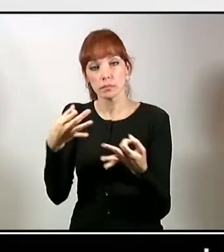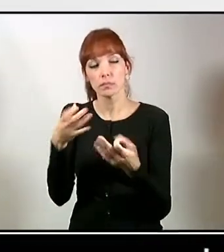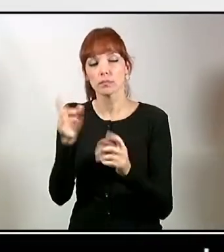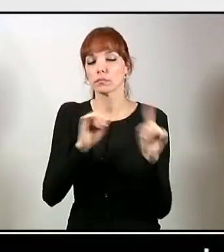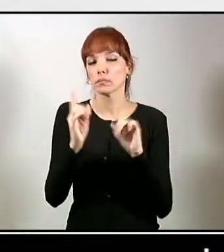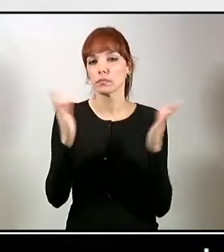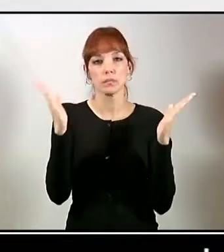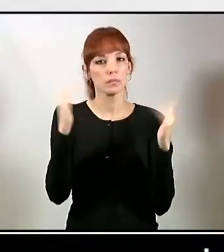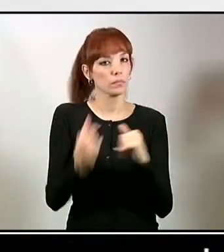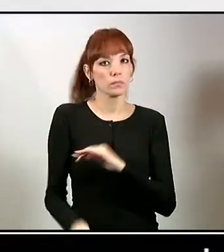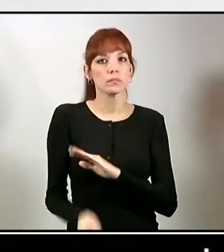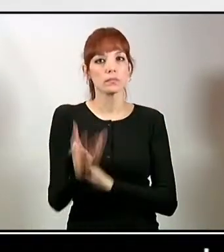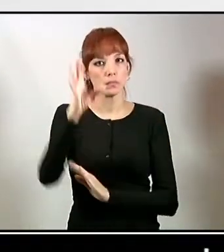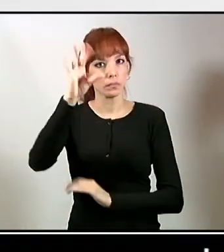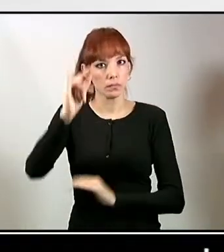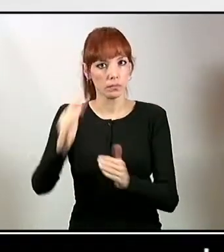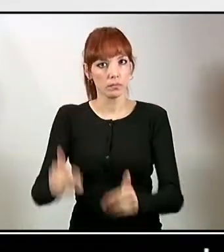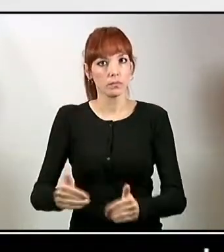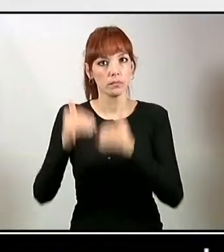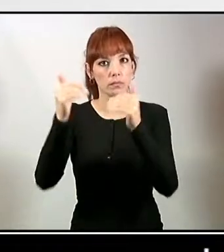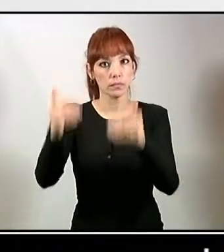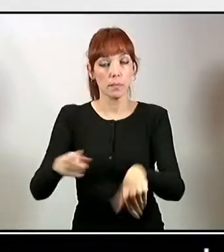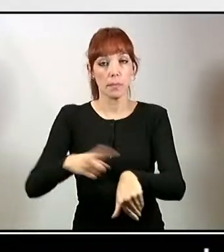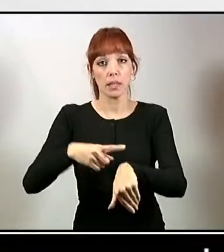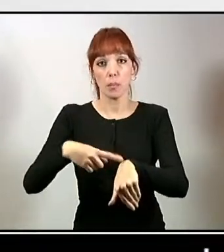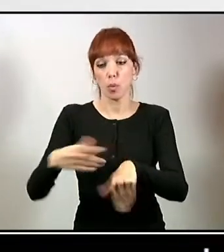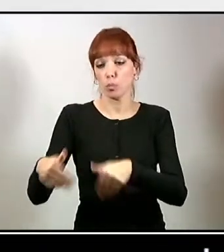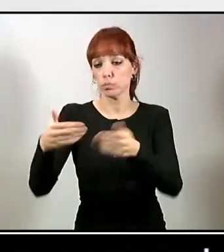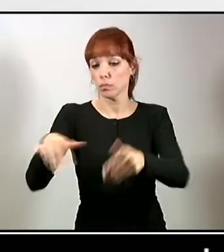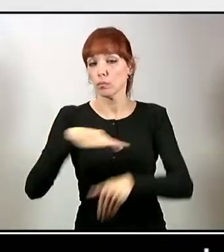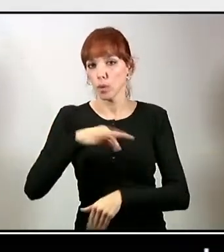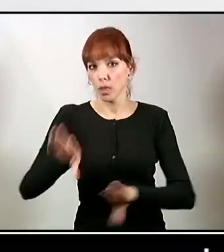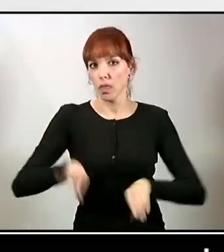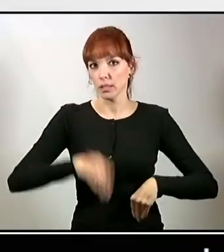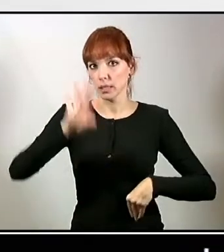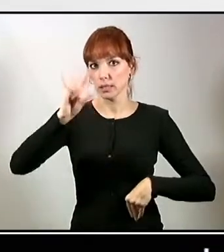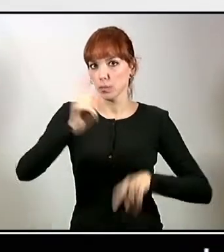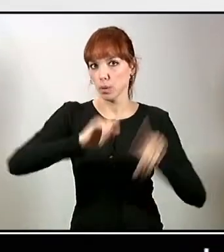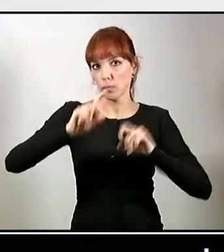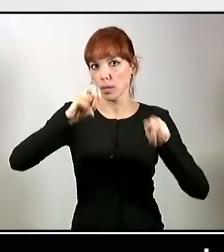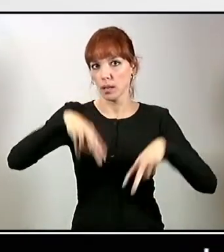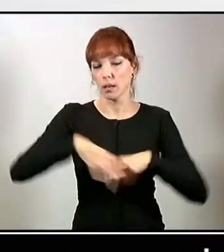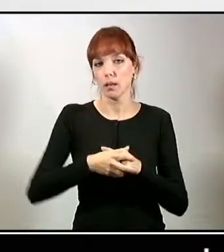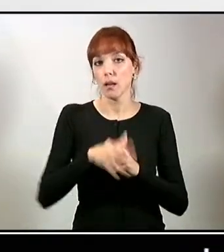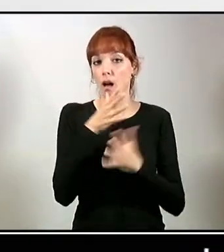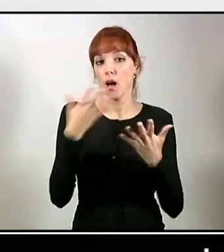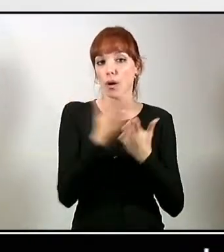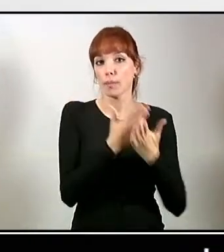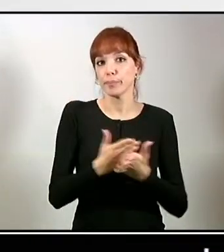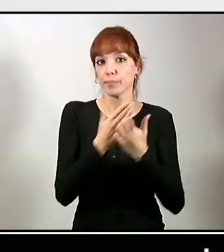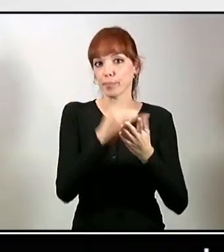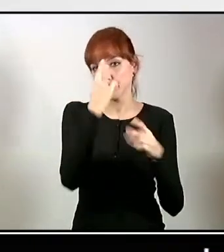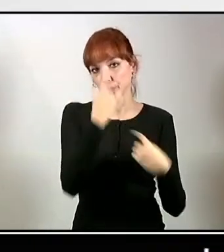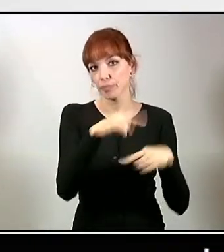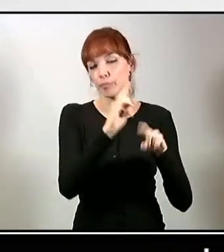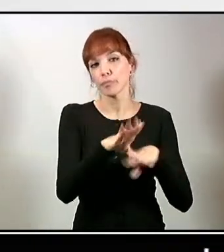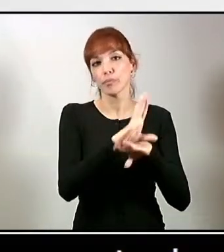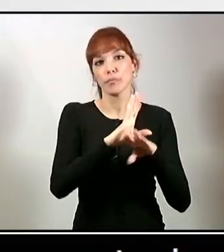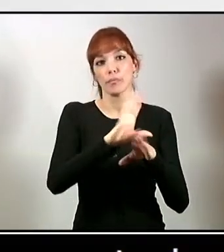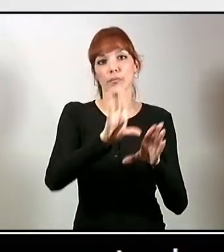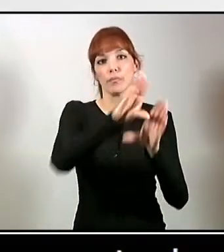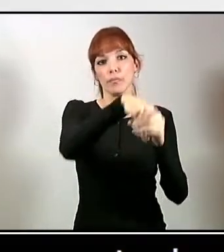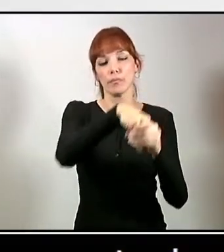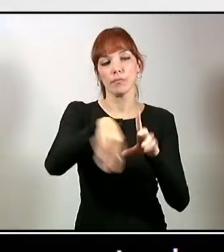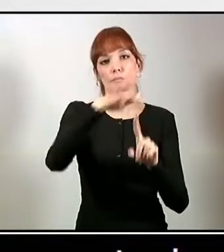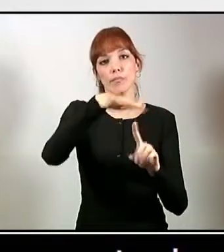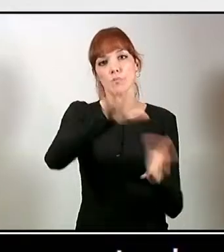problema para que esa prórroga sea aceptada. Por tanto, en estos momentos se está estudiando por parte de la Consejería